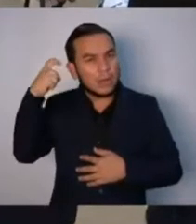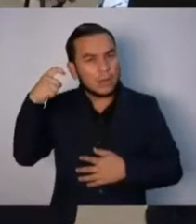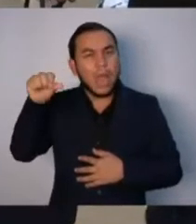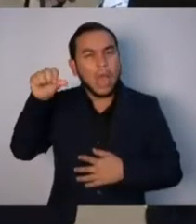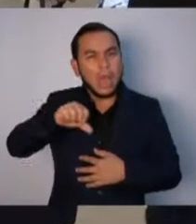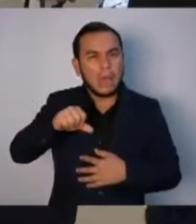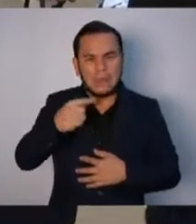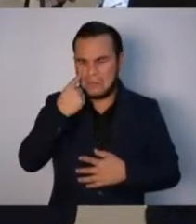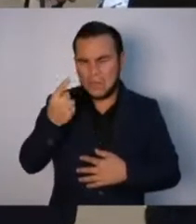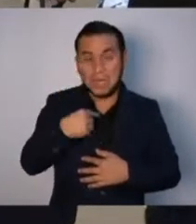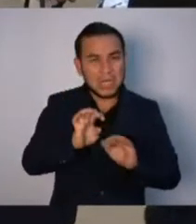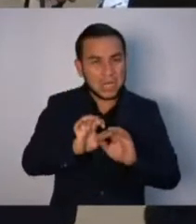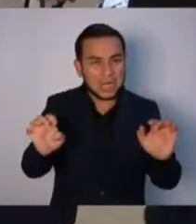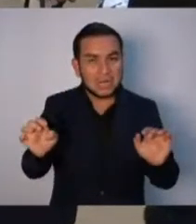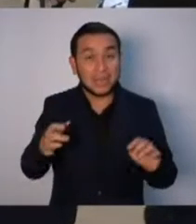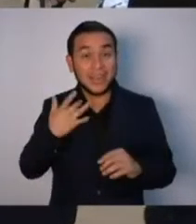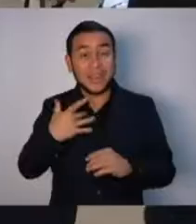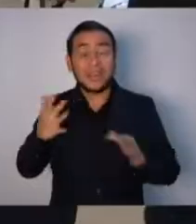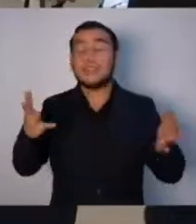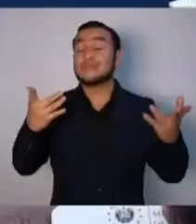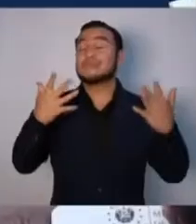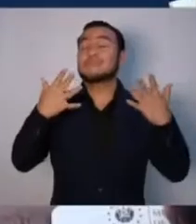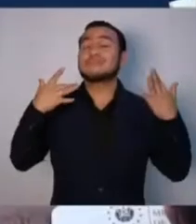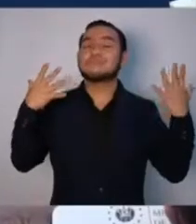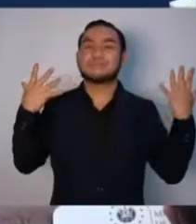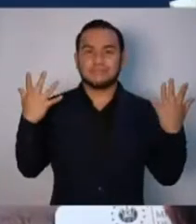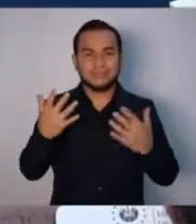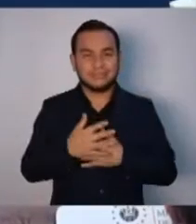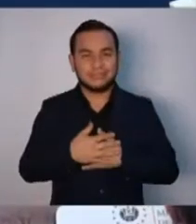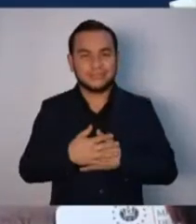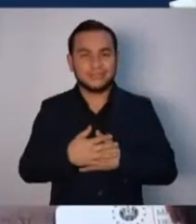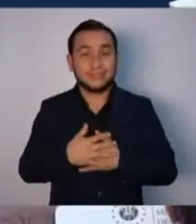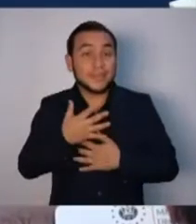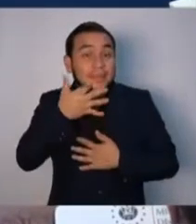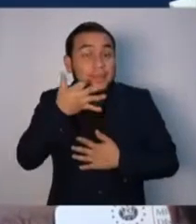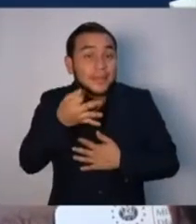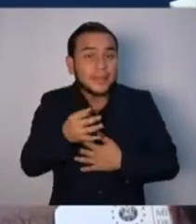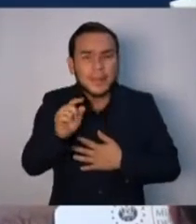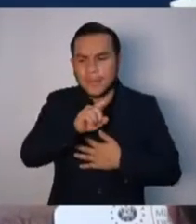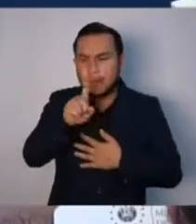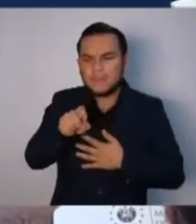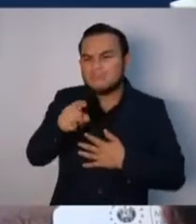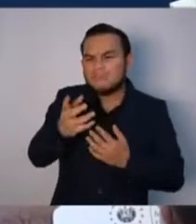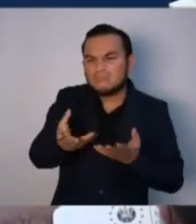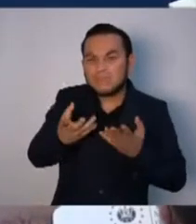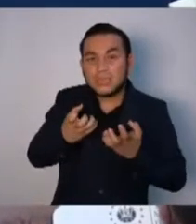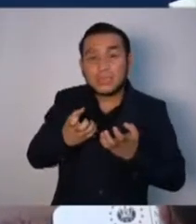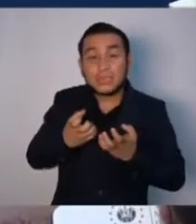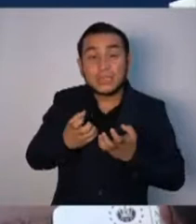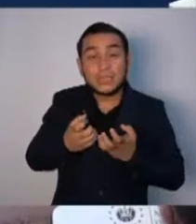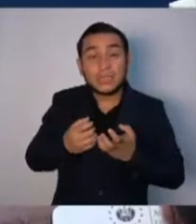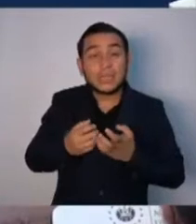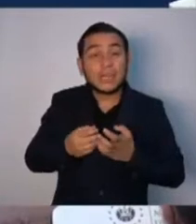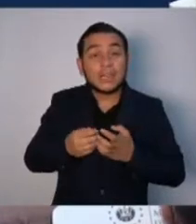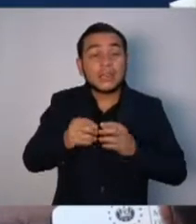recordando mal al niño estaban así recibiendo el viento del ventilador que venía de hecho donde les pregunté que querían de regalo de navidad y me dijeron